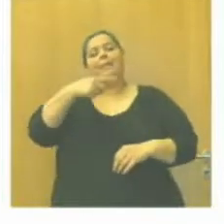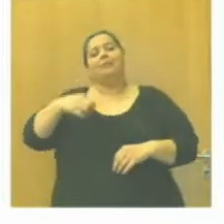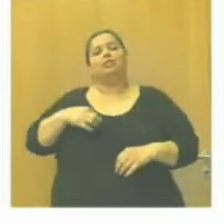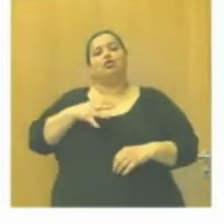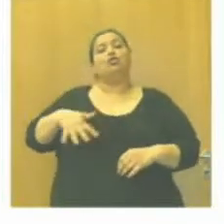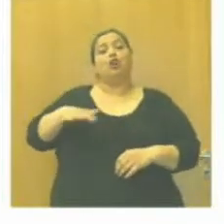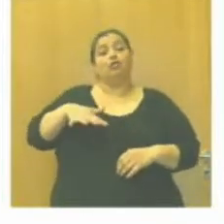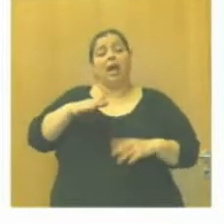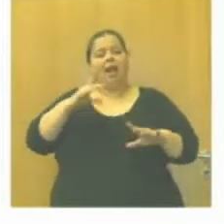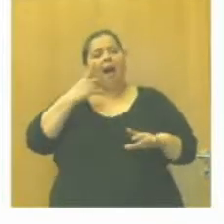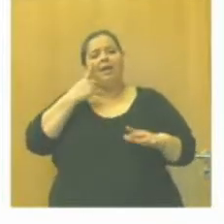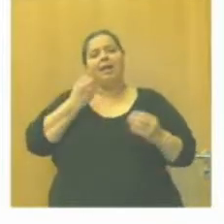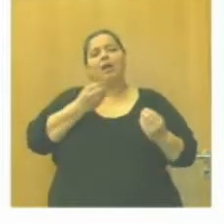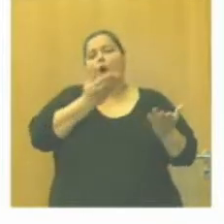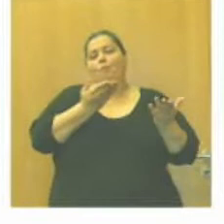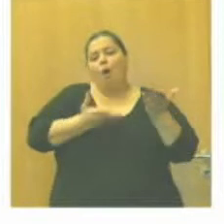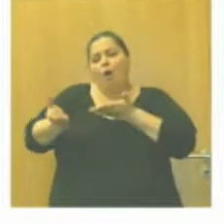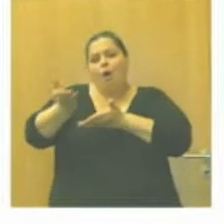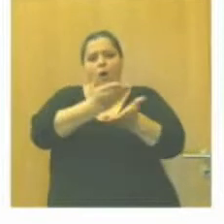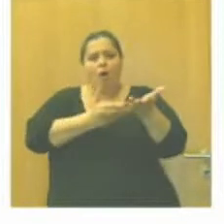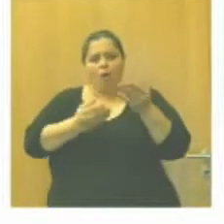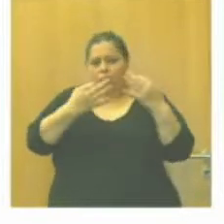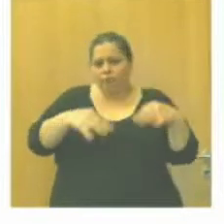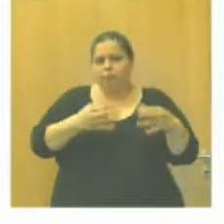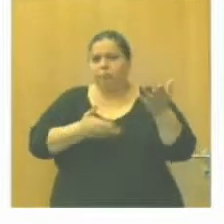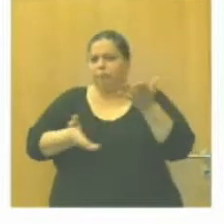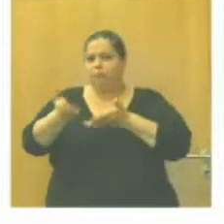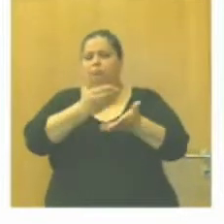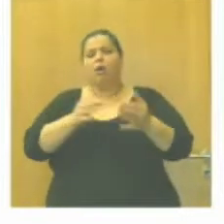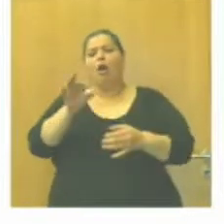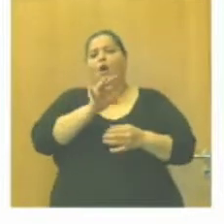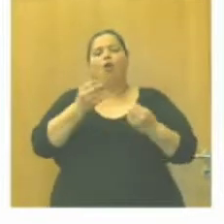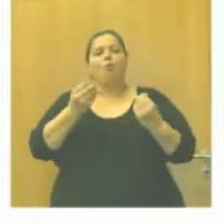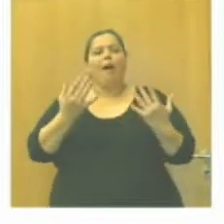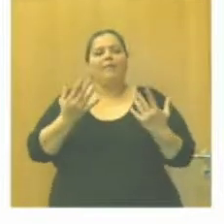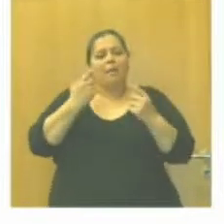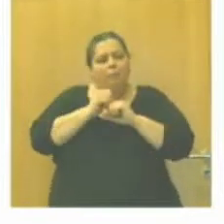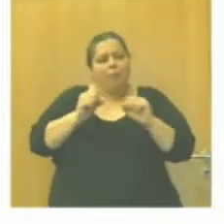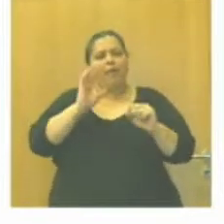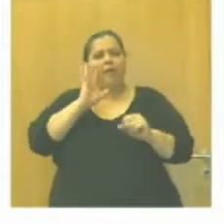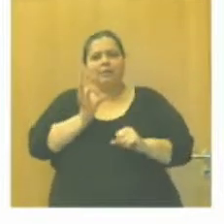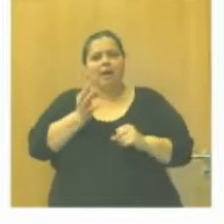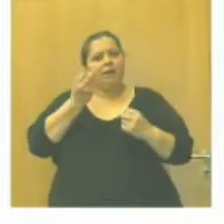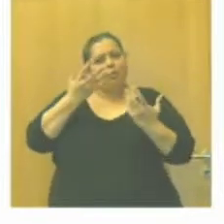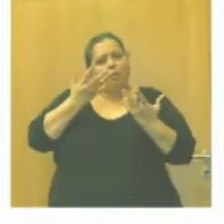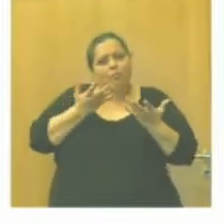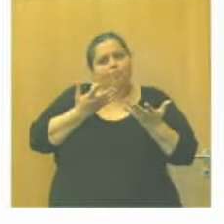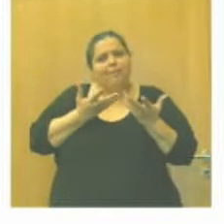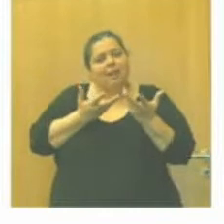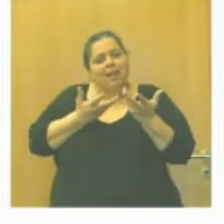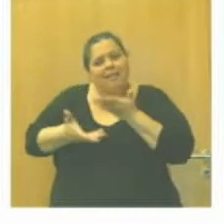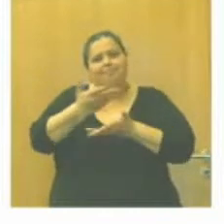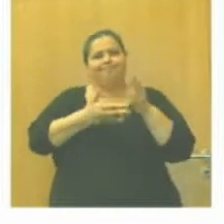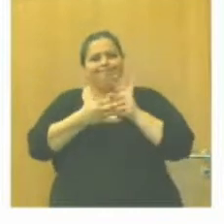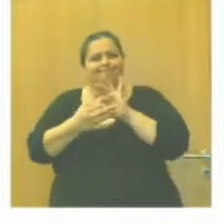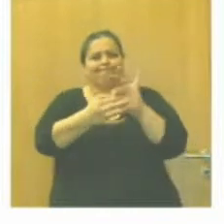habilidades interpersonales y la asertividad, entonces habilidades para mejorar y desarrollar relaciones cercanas, fuertes,